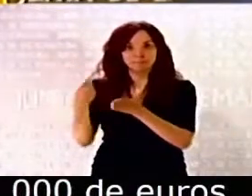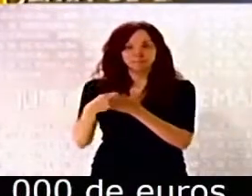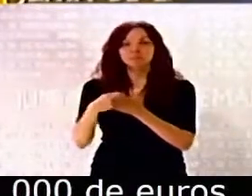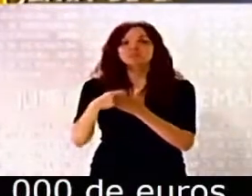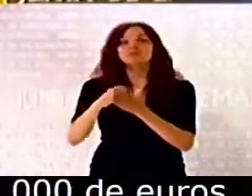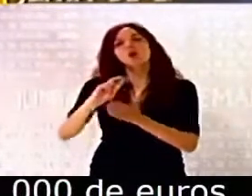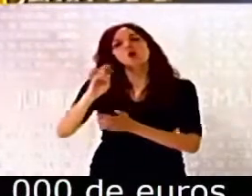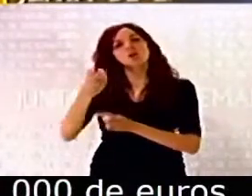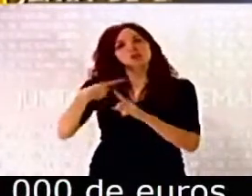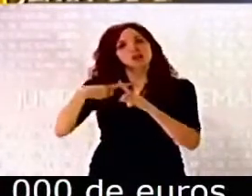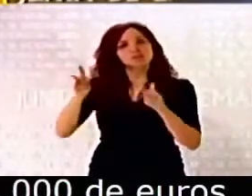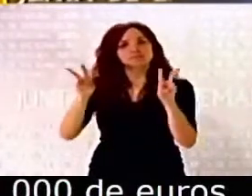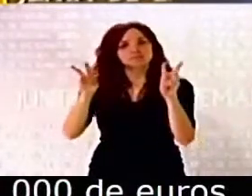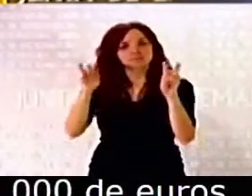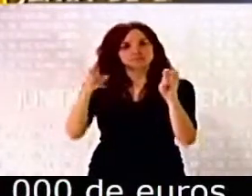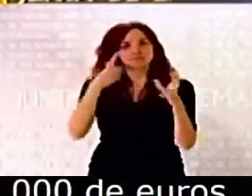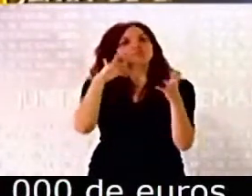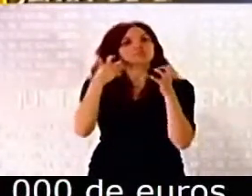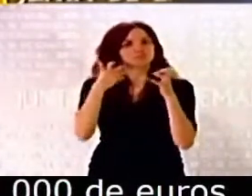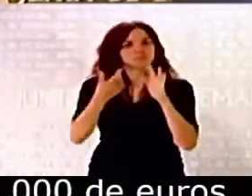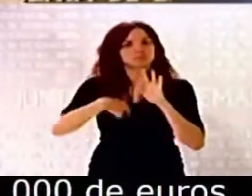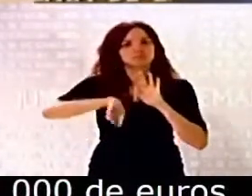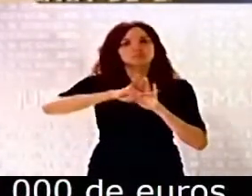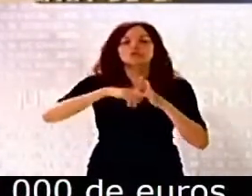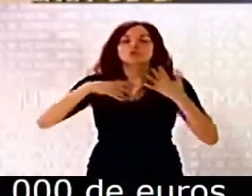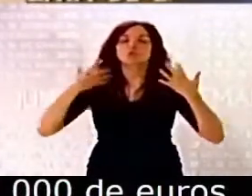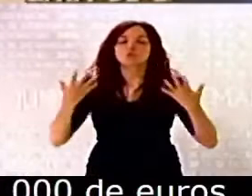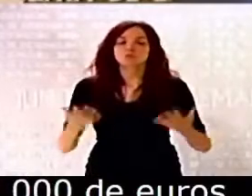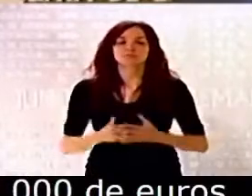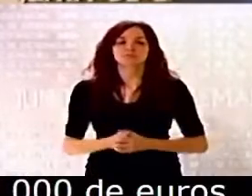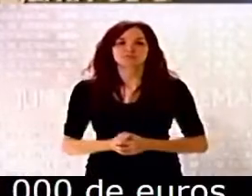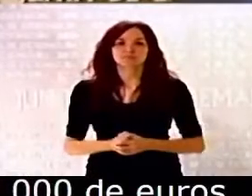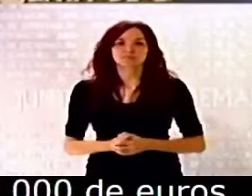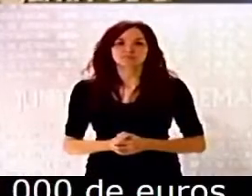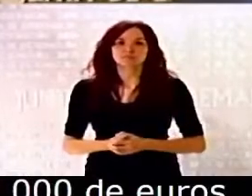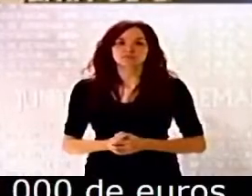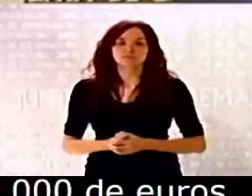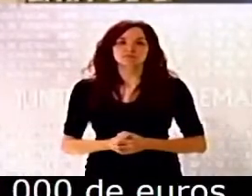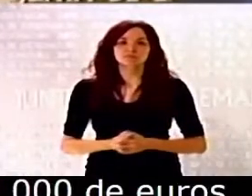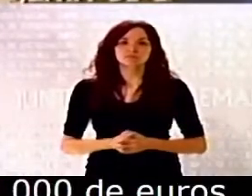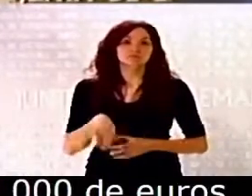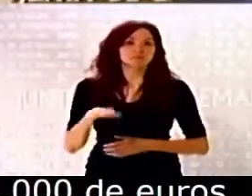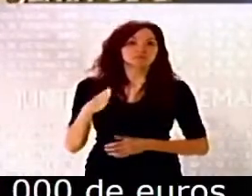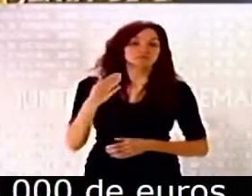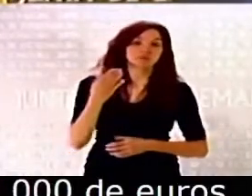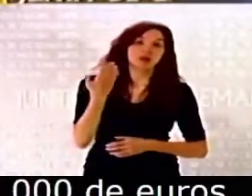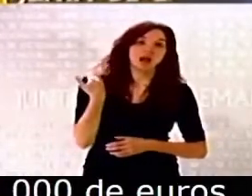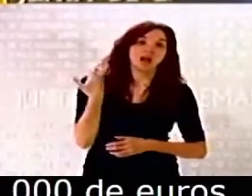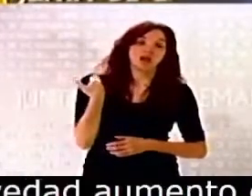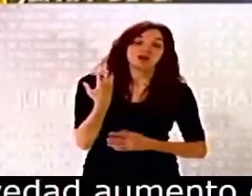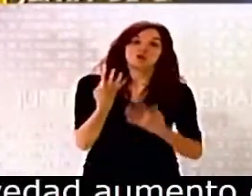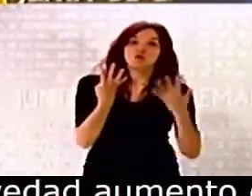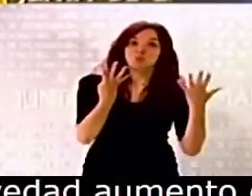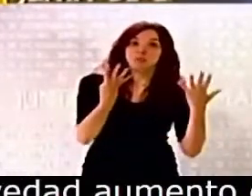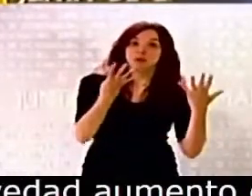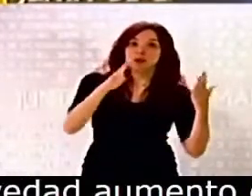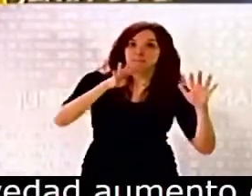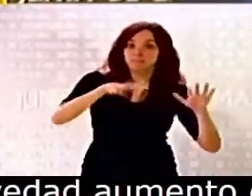más importantes que caben señalar son las siguientes: el aumento de 9 a 10 meses la duración de los